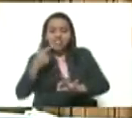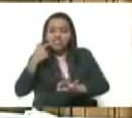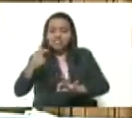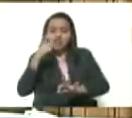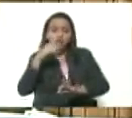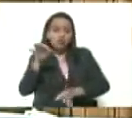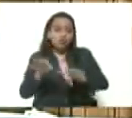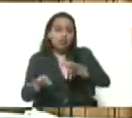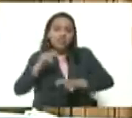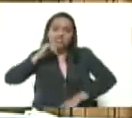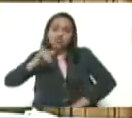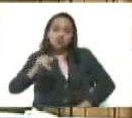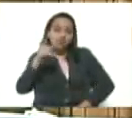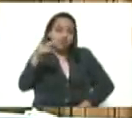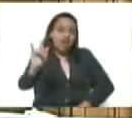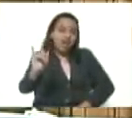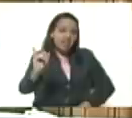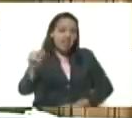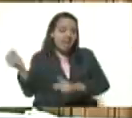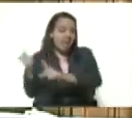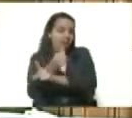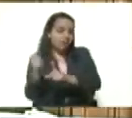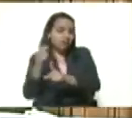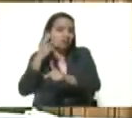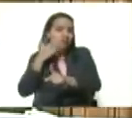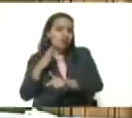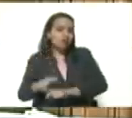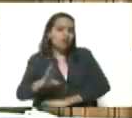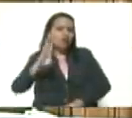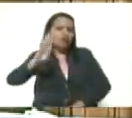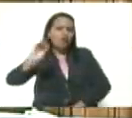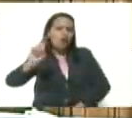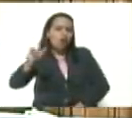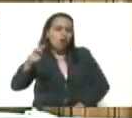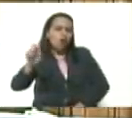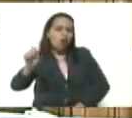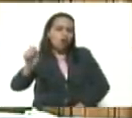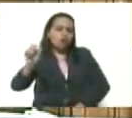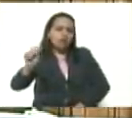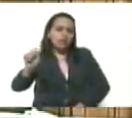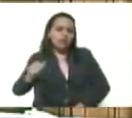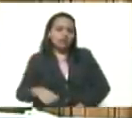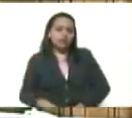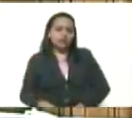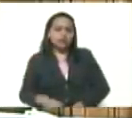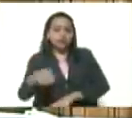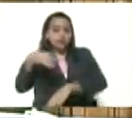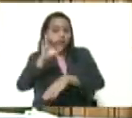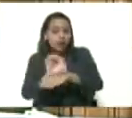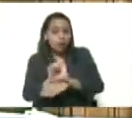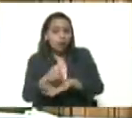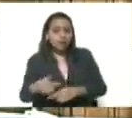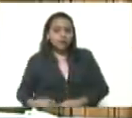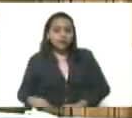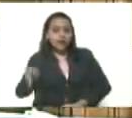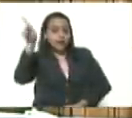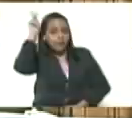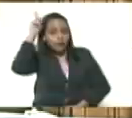injustas denuncian la xenofobia en Bogotá, la persecución en Quito, la persecución en